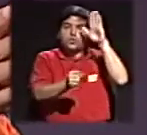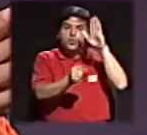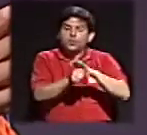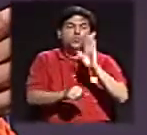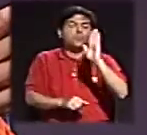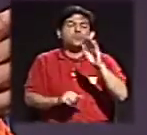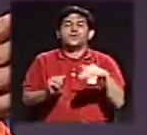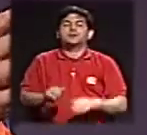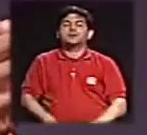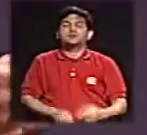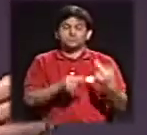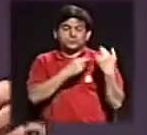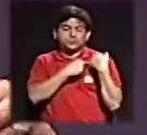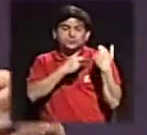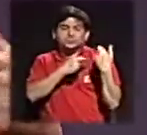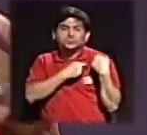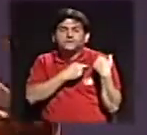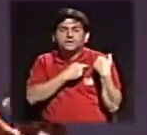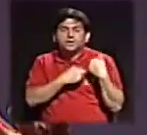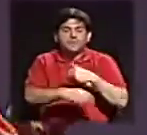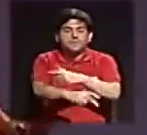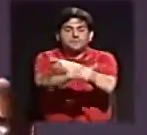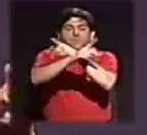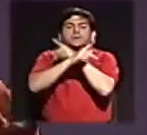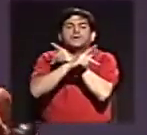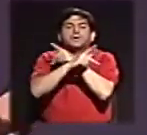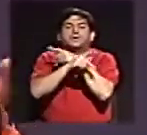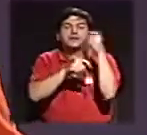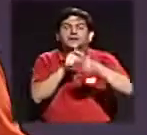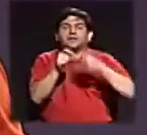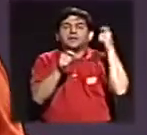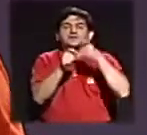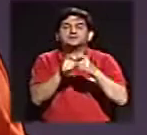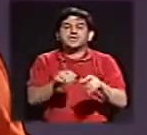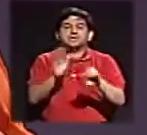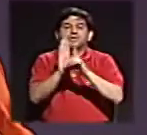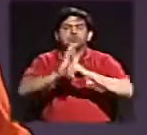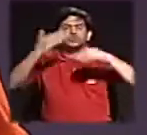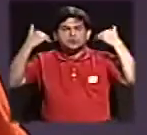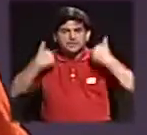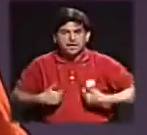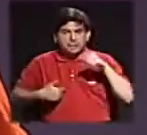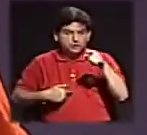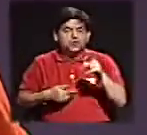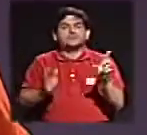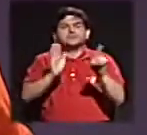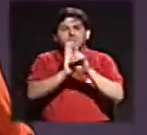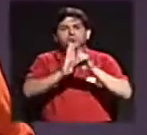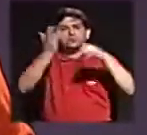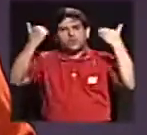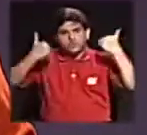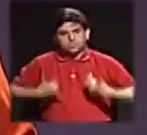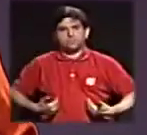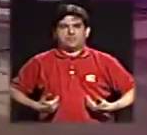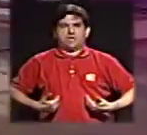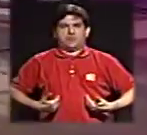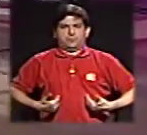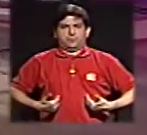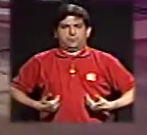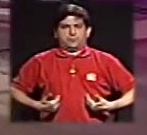con su deber, ¿verdad?, de proteger exactamente los derechos humanos. Este es un derecho humano que